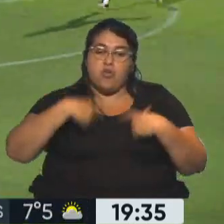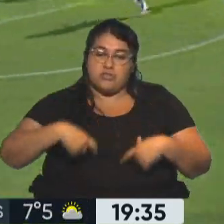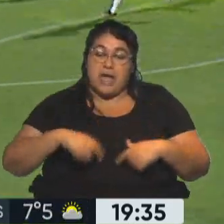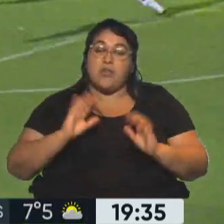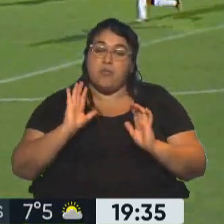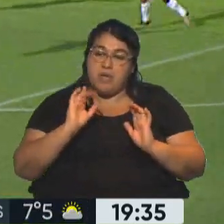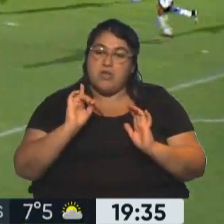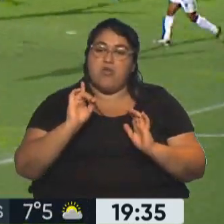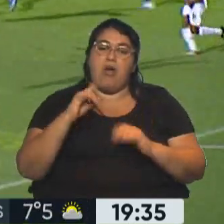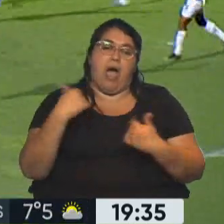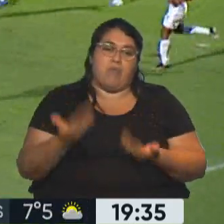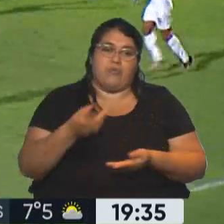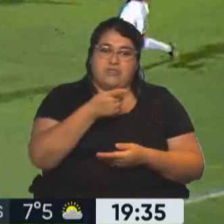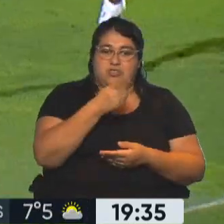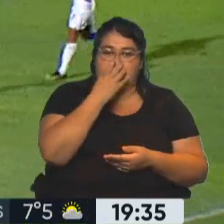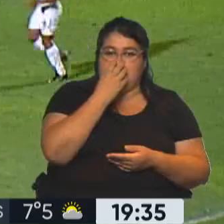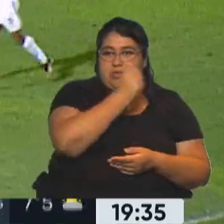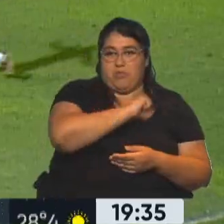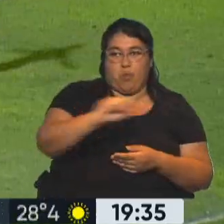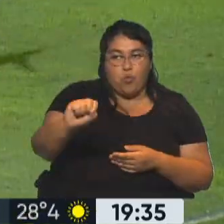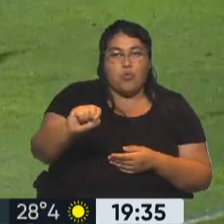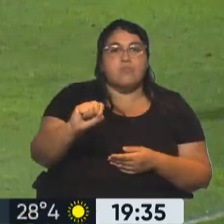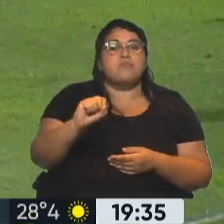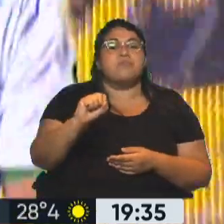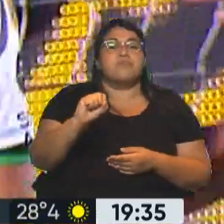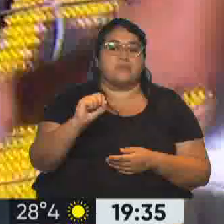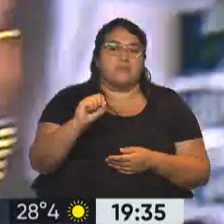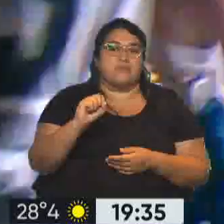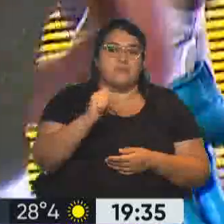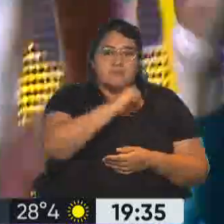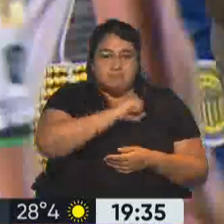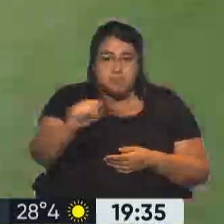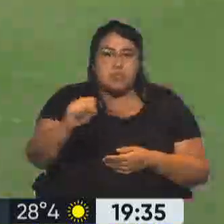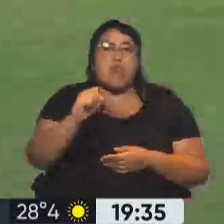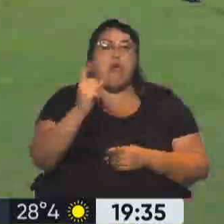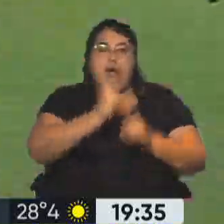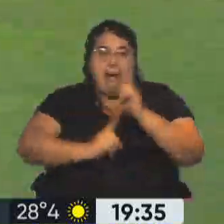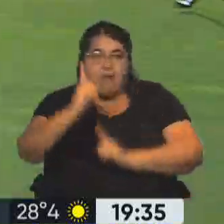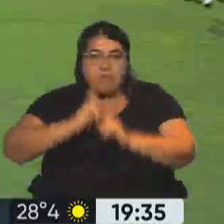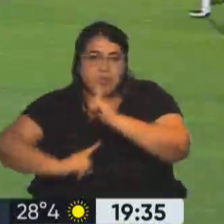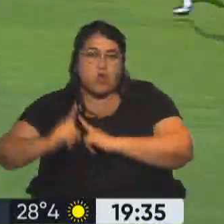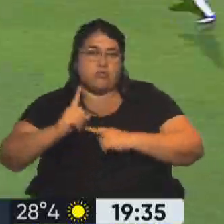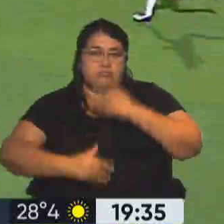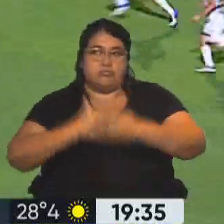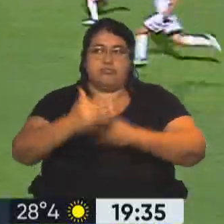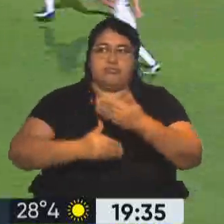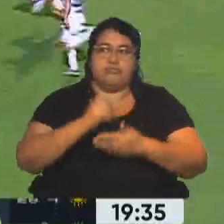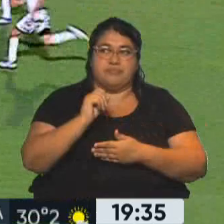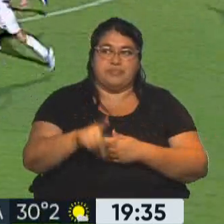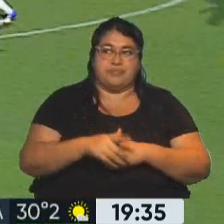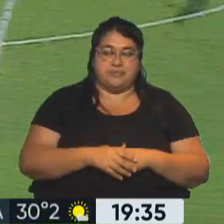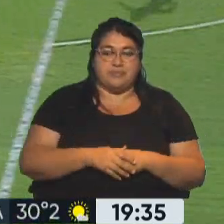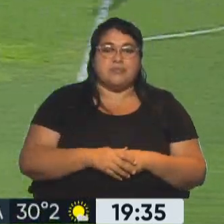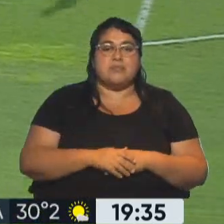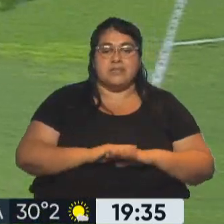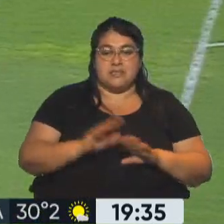aprovechó el equipo de Damonte para... meter un par de cambios, acelerar y dar vuelta la historia.